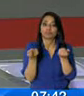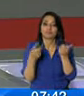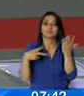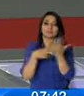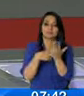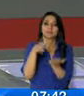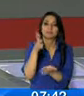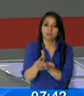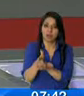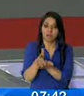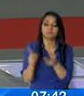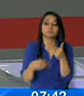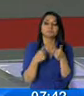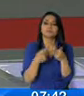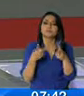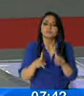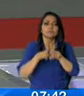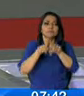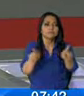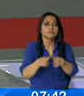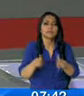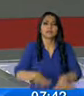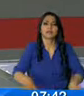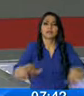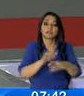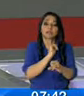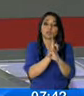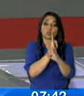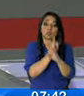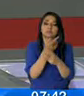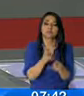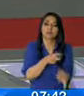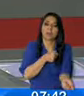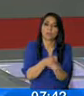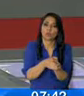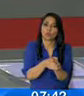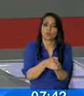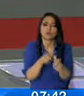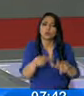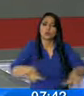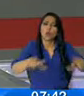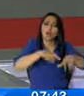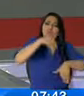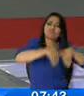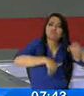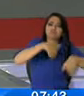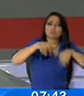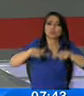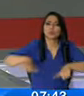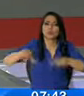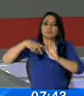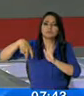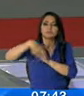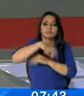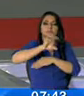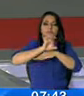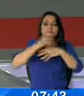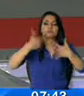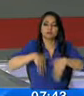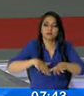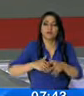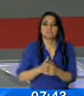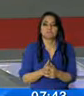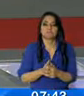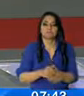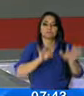terminales terrestres y varias instituciones van a brindar el apoyo en los balnearios y en muchos sitios turísticos que tiene nuestro país